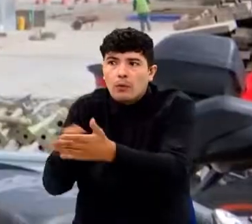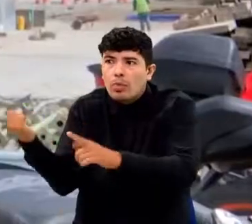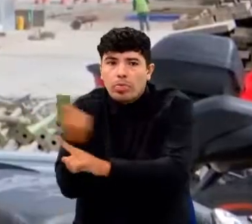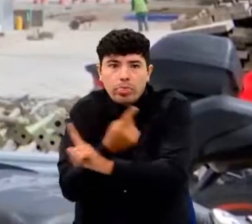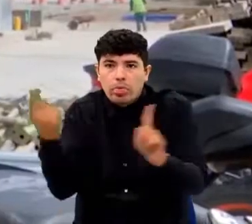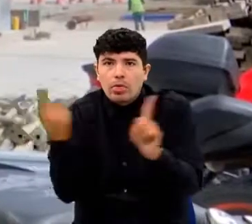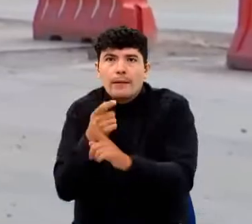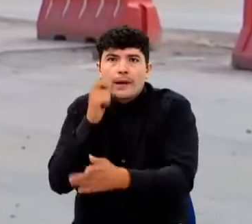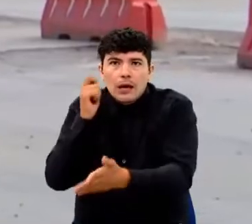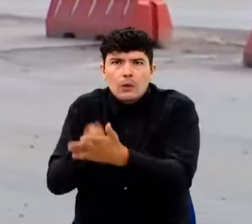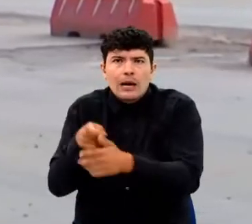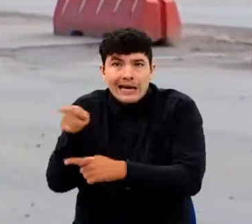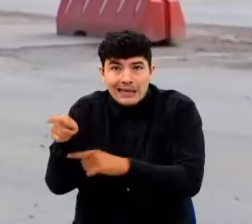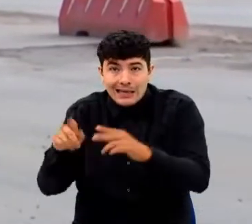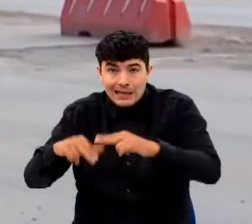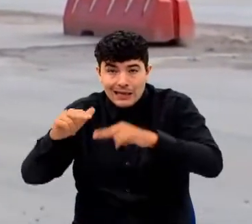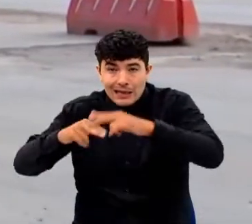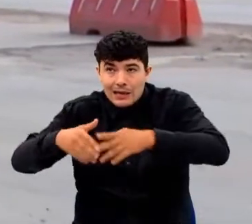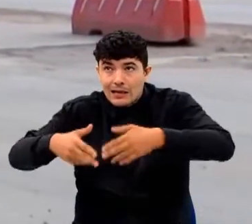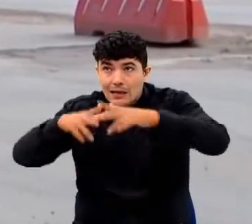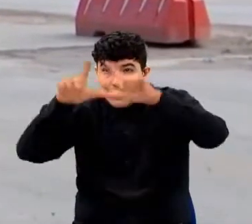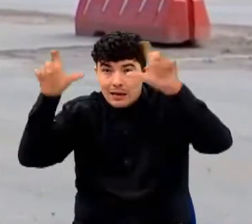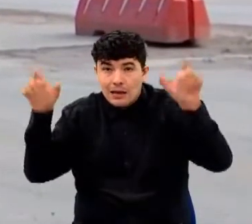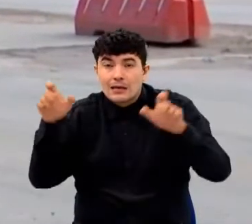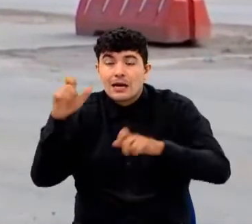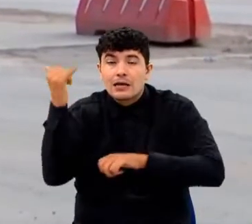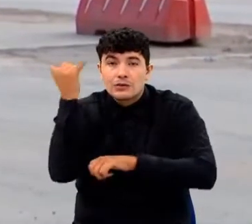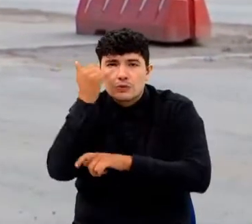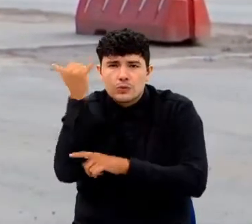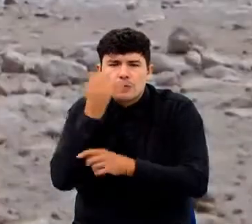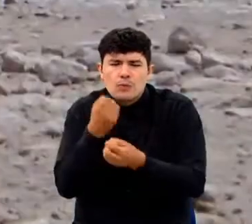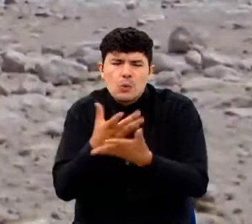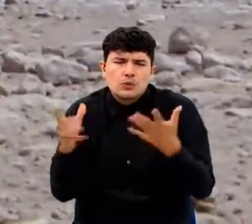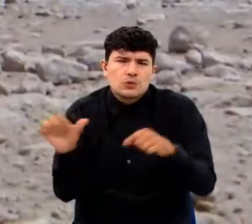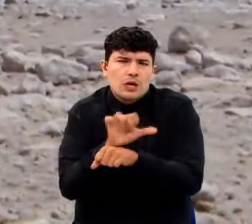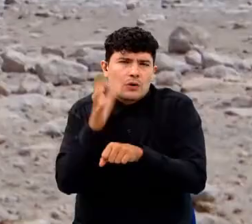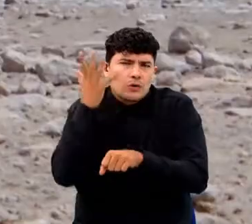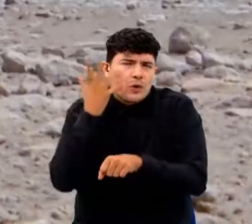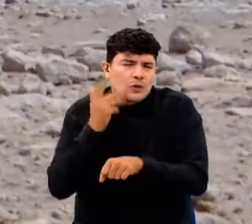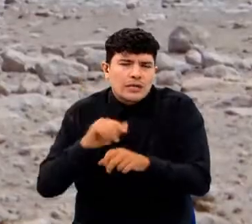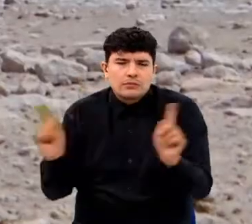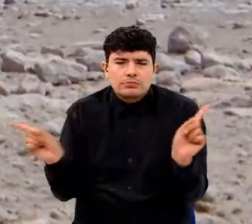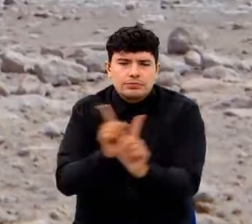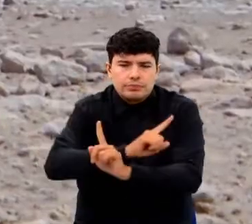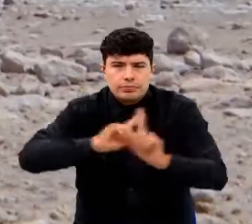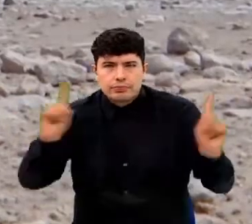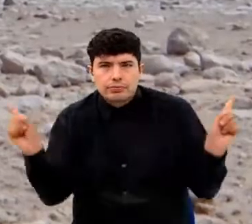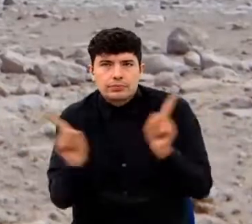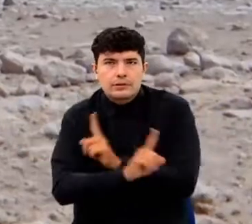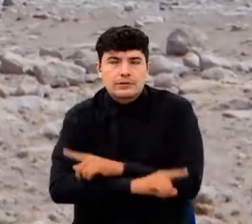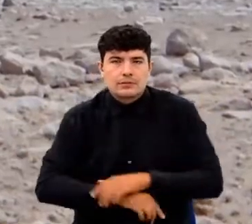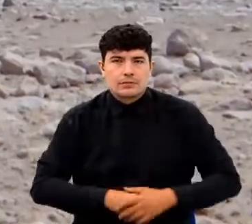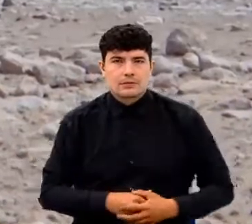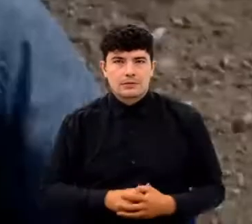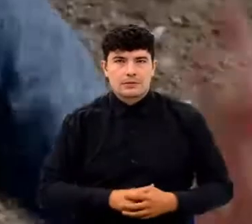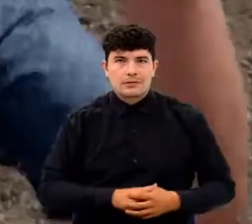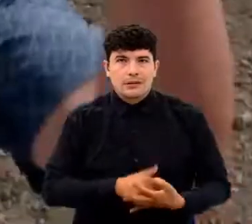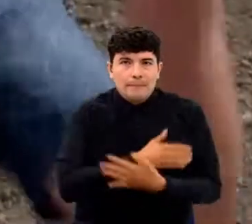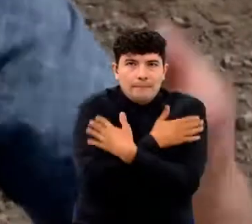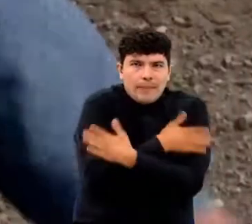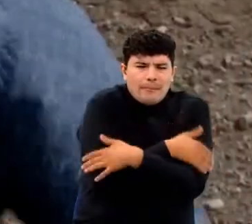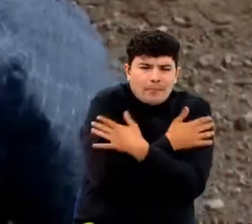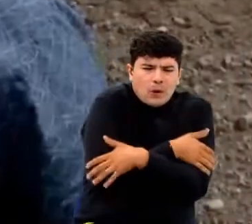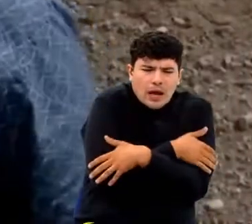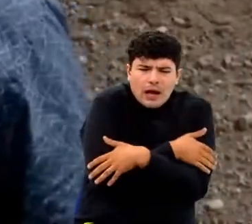Las casetas que ya fueron instaladas recaudarán el pago de cientos de vehículos que transitan diariamente. Estamos a menos de 4 kilómetros